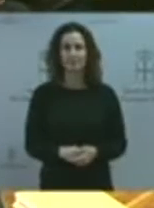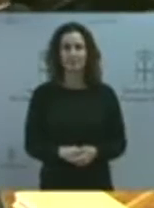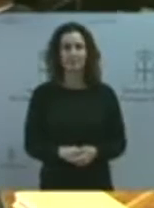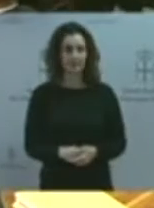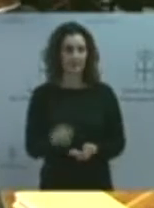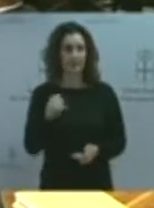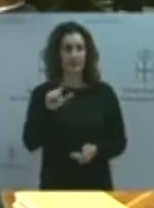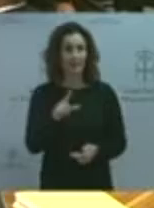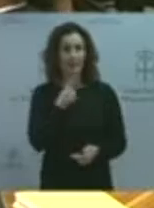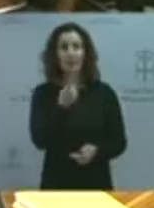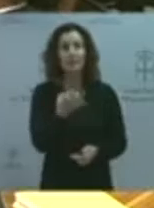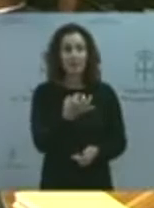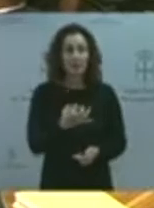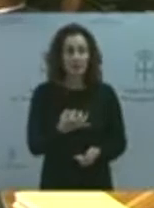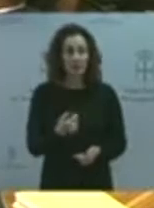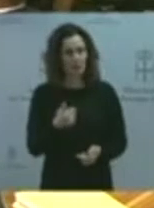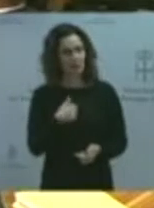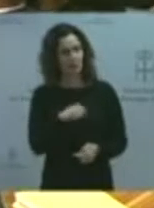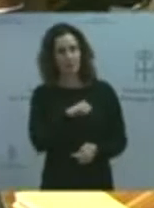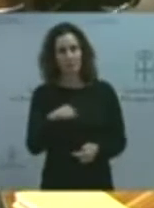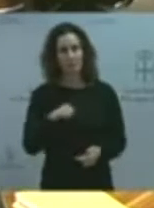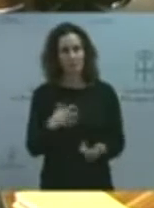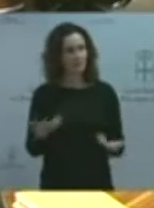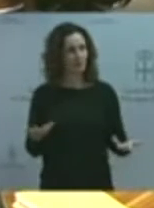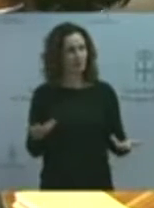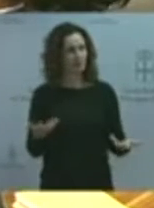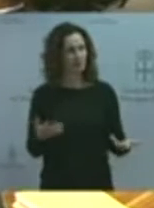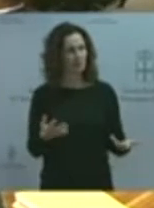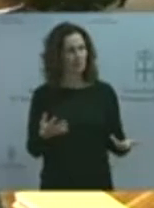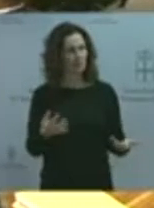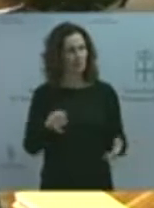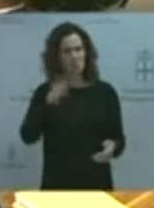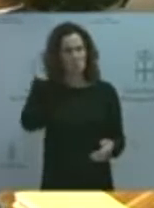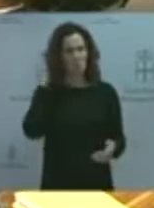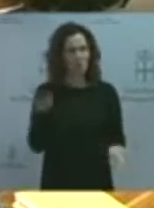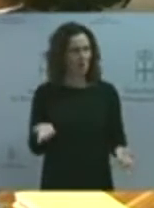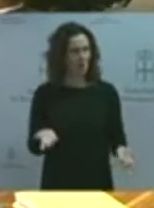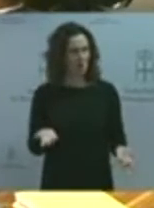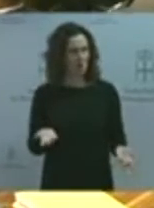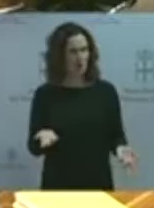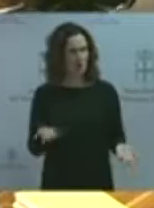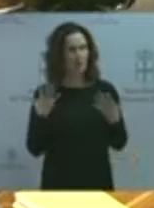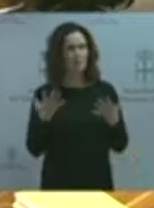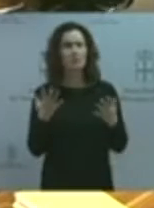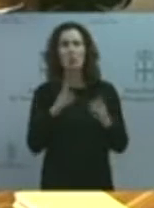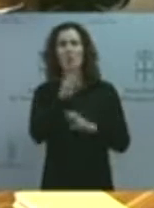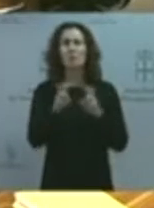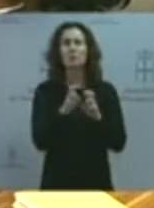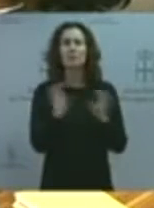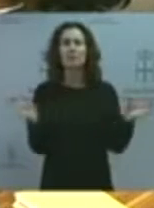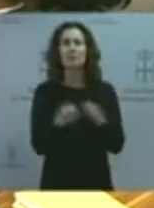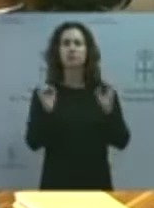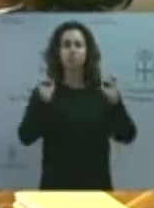absolutamente sorprendido. O sea, que ahora la búsqueda del consenso es un elemento negativo para Asturias. Para la política, lo acaba de decir. No, vamos a ver.